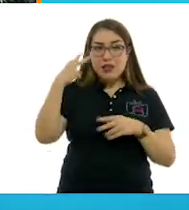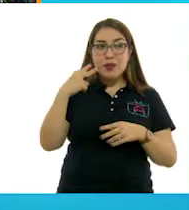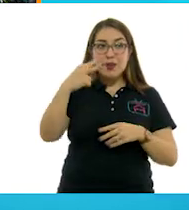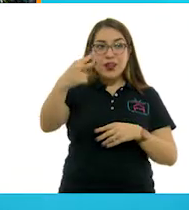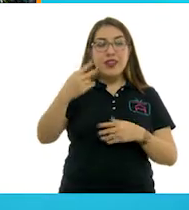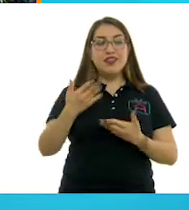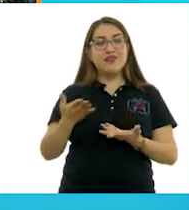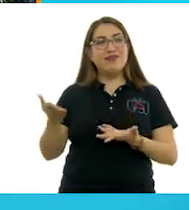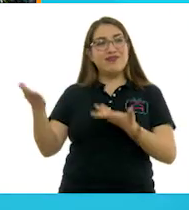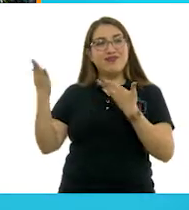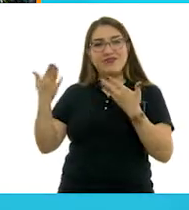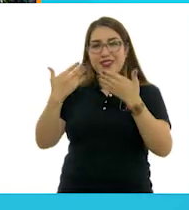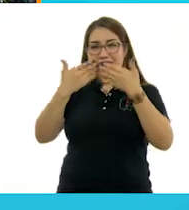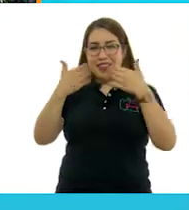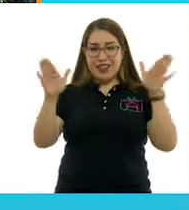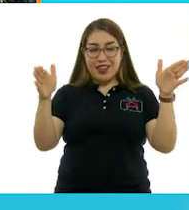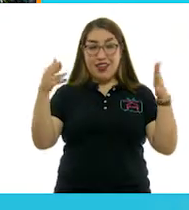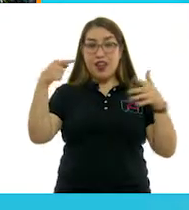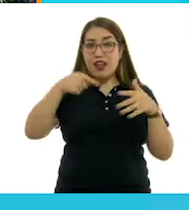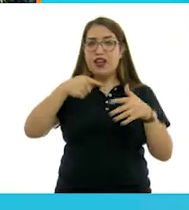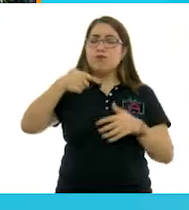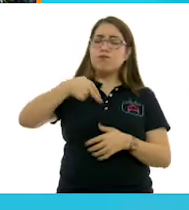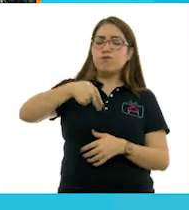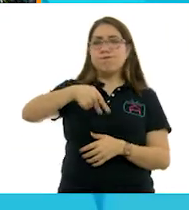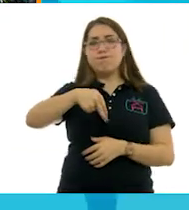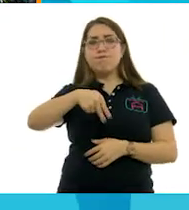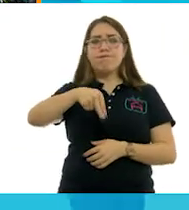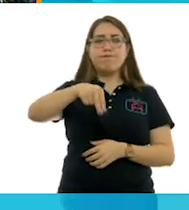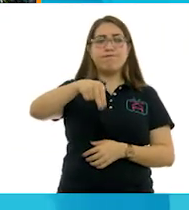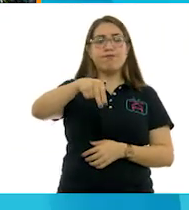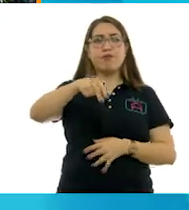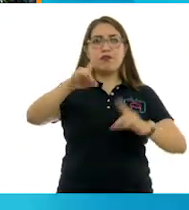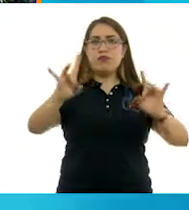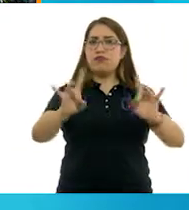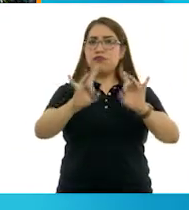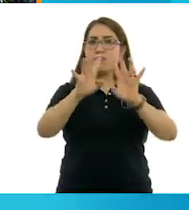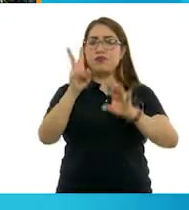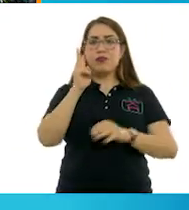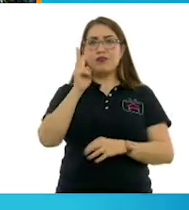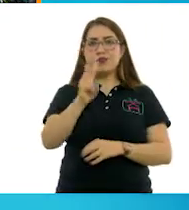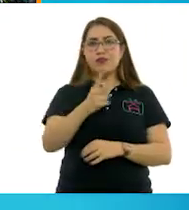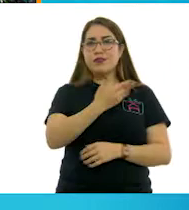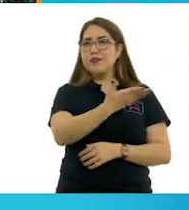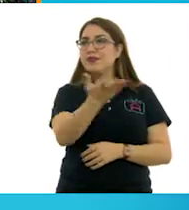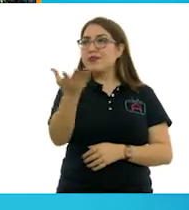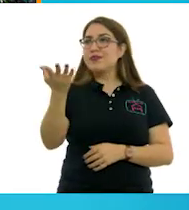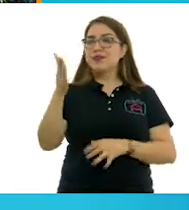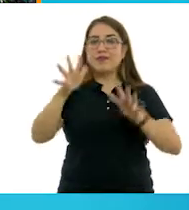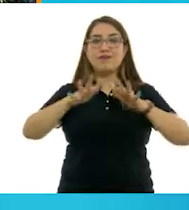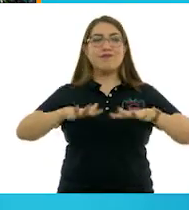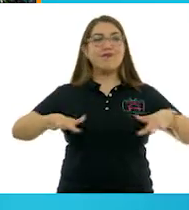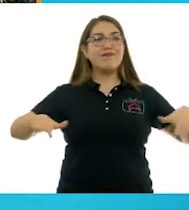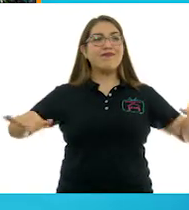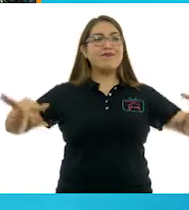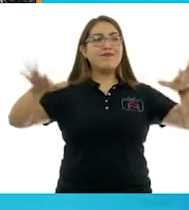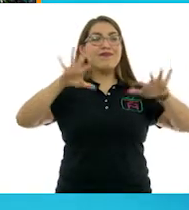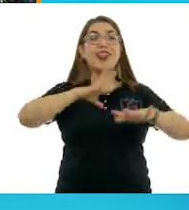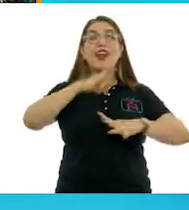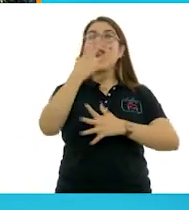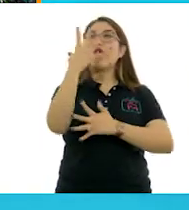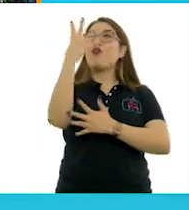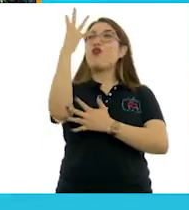entrada, caminando un poquito hacia el frente. De pronto se encontrarán rodeadas y rodeados de